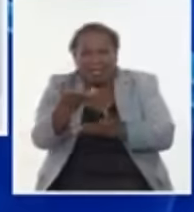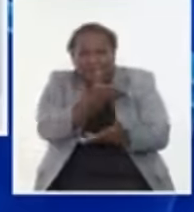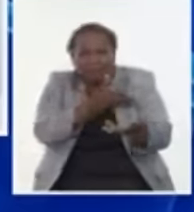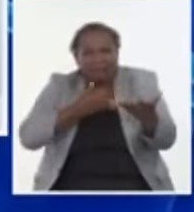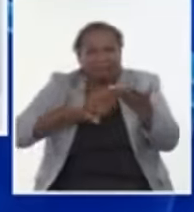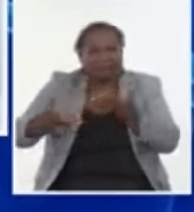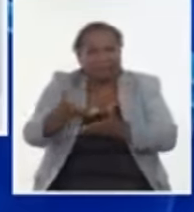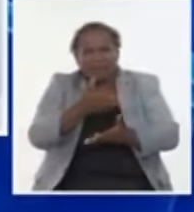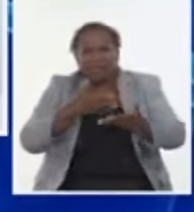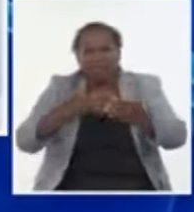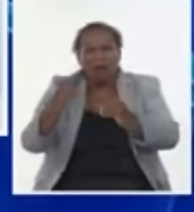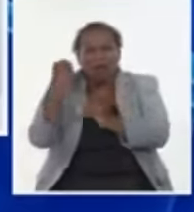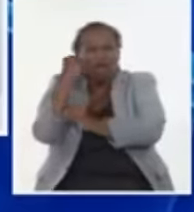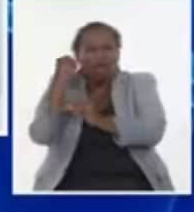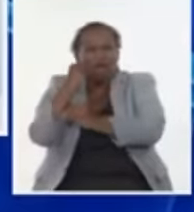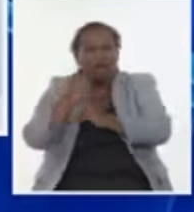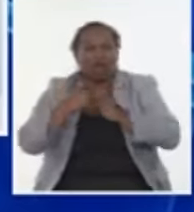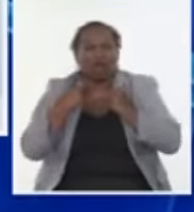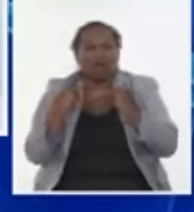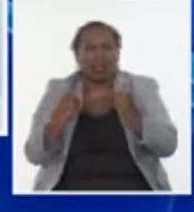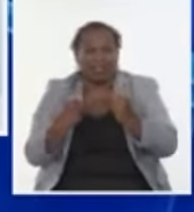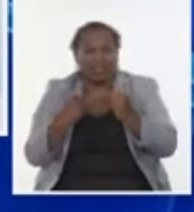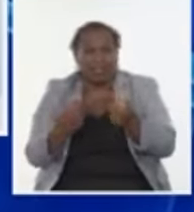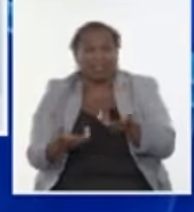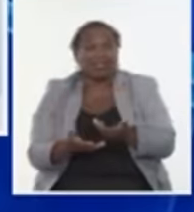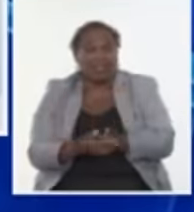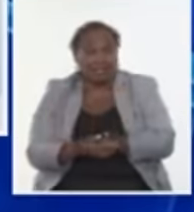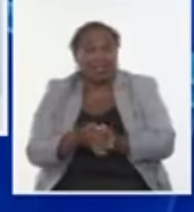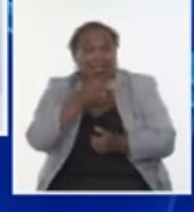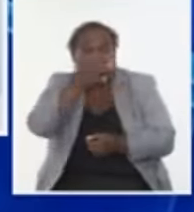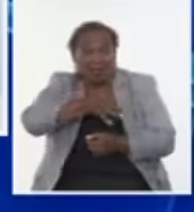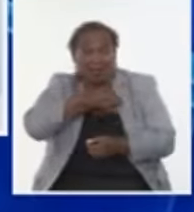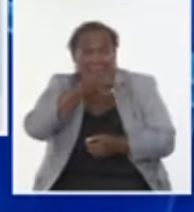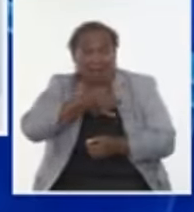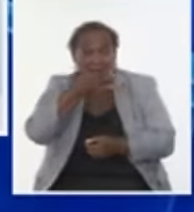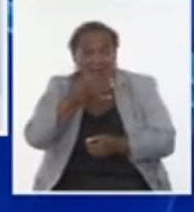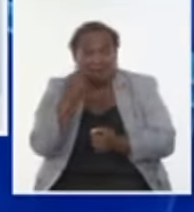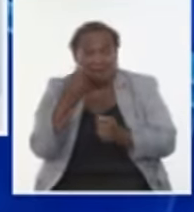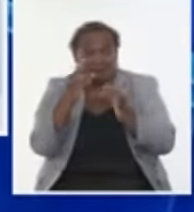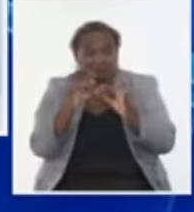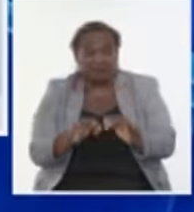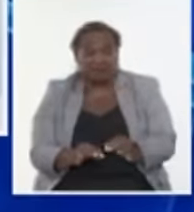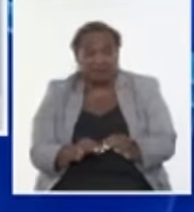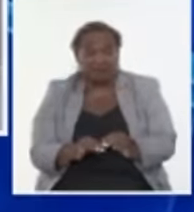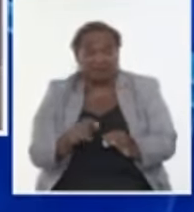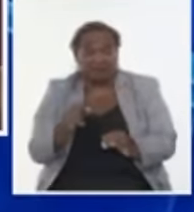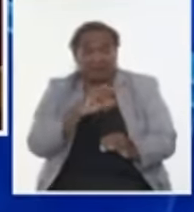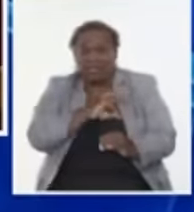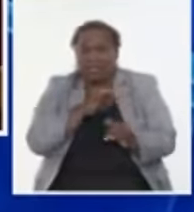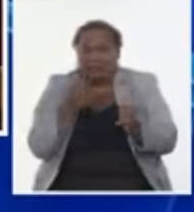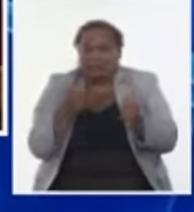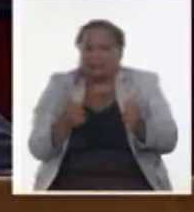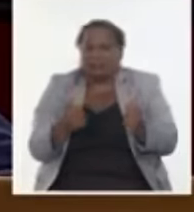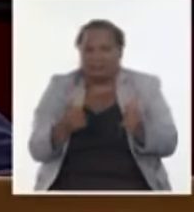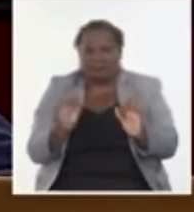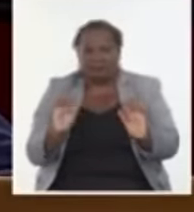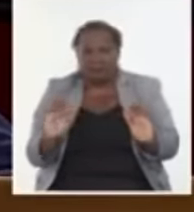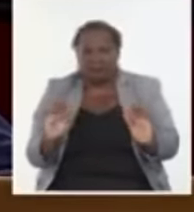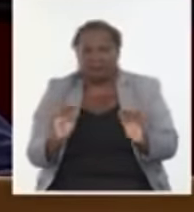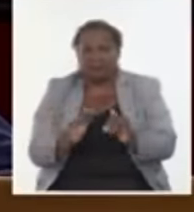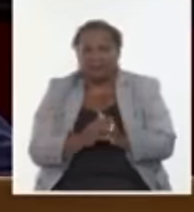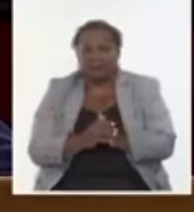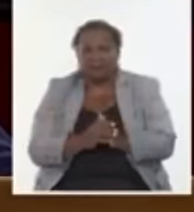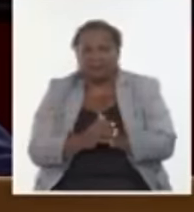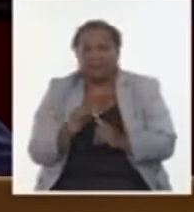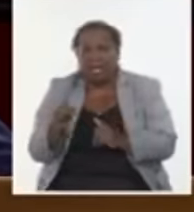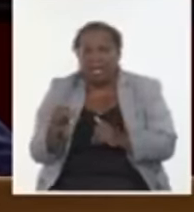un profundo debate. Decirle usted, y así lo hablábamos con el primer secretario y presidente, tenemos la satisfacción de hubo